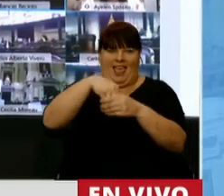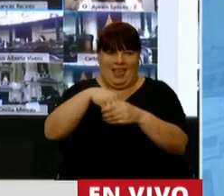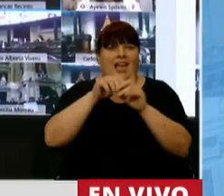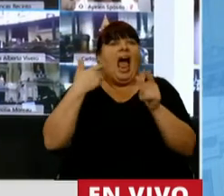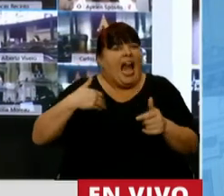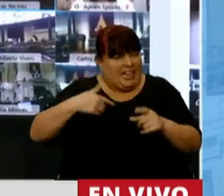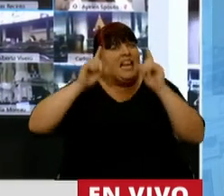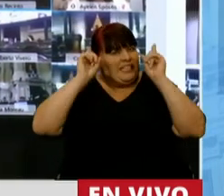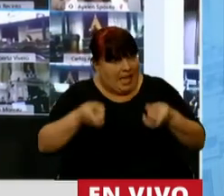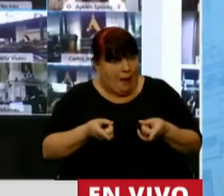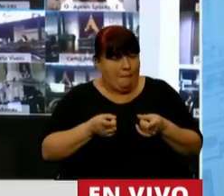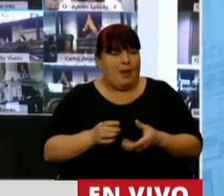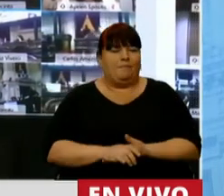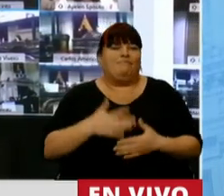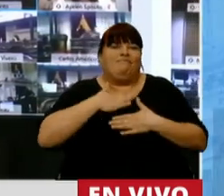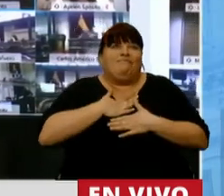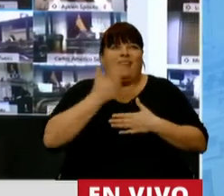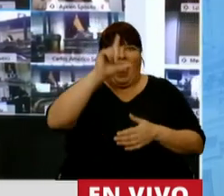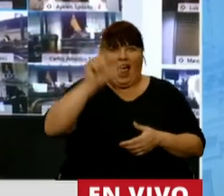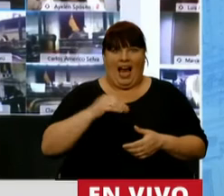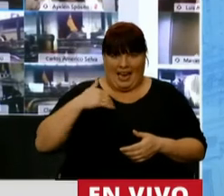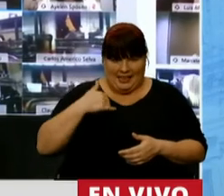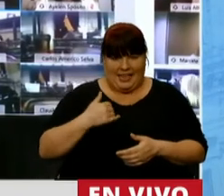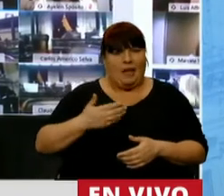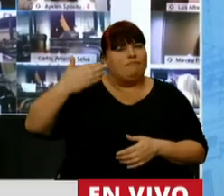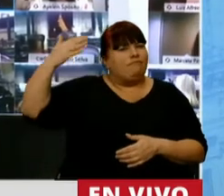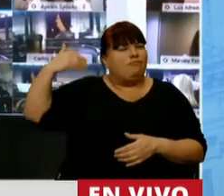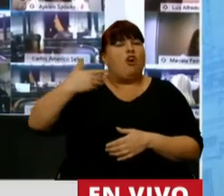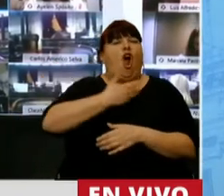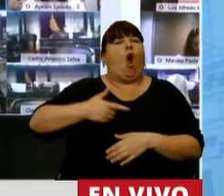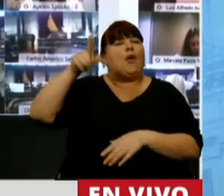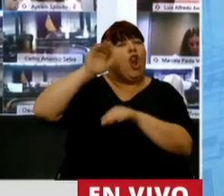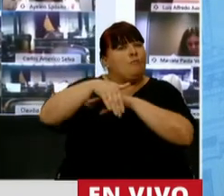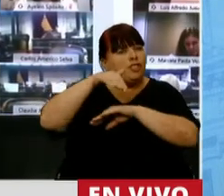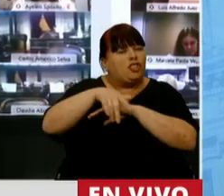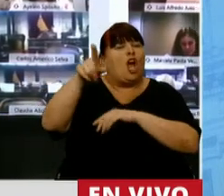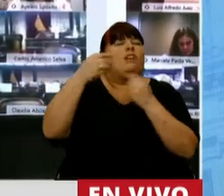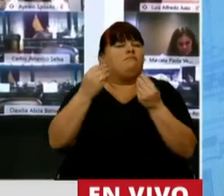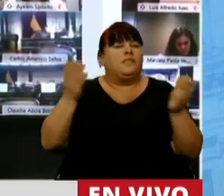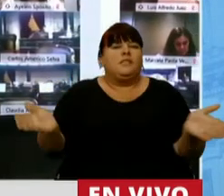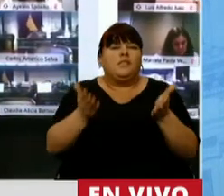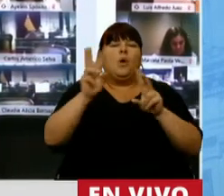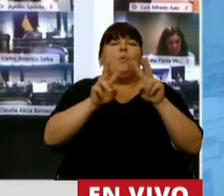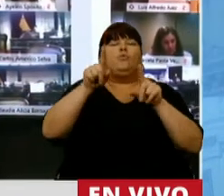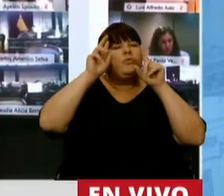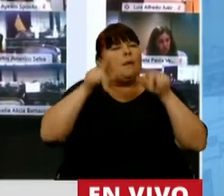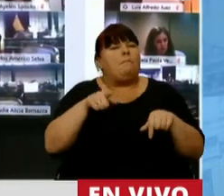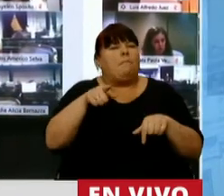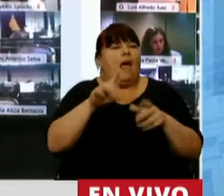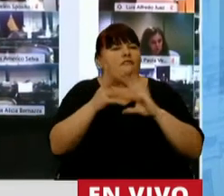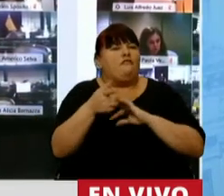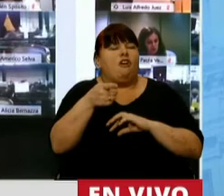al país, a nuestra querida Argentina. Desde hace tiempo el gobierno de Misiones impulsa este sistema